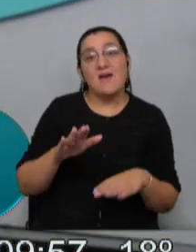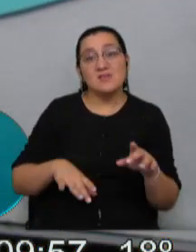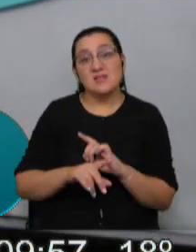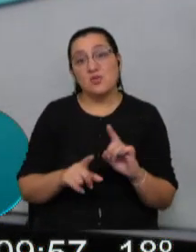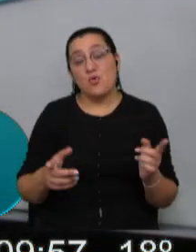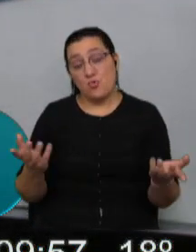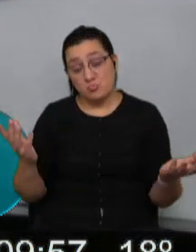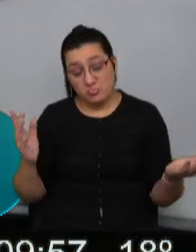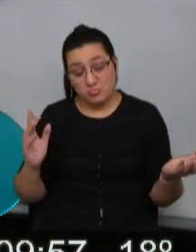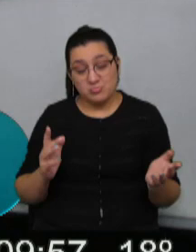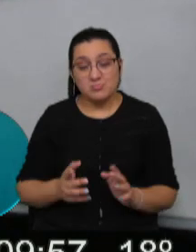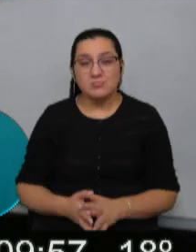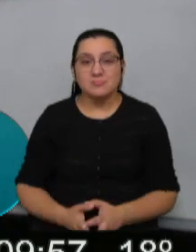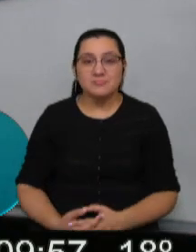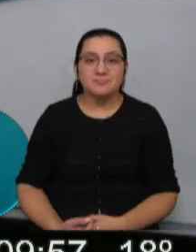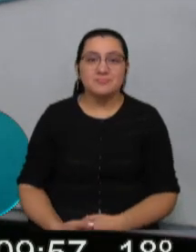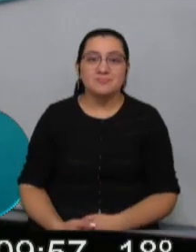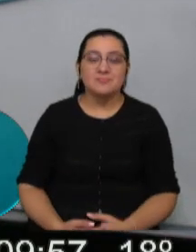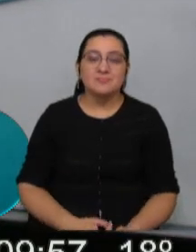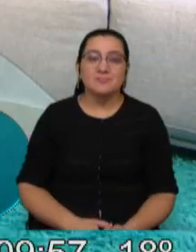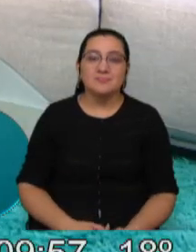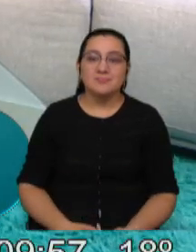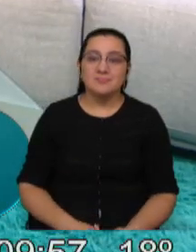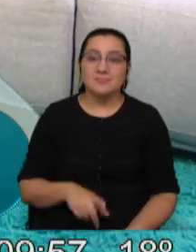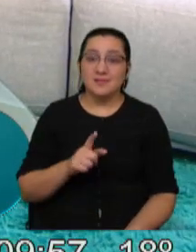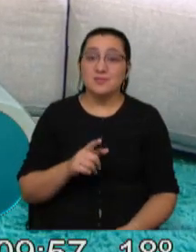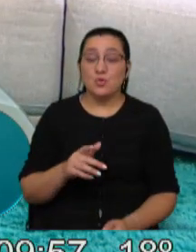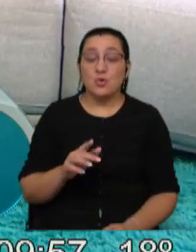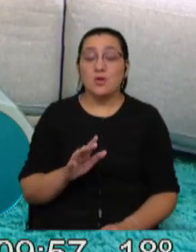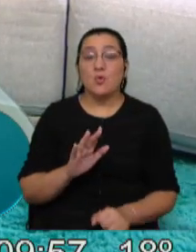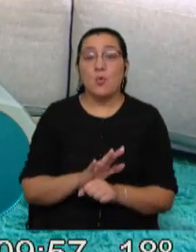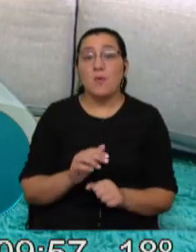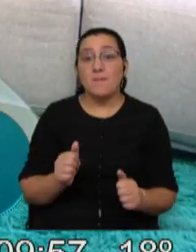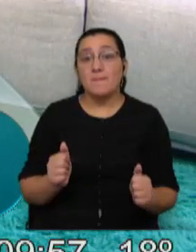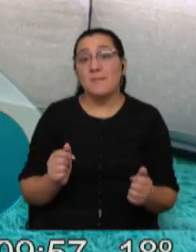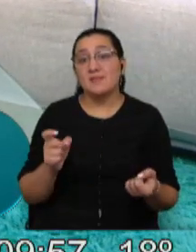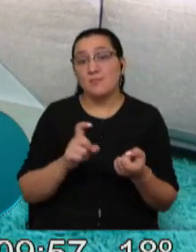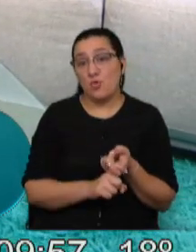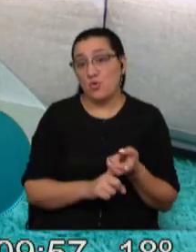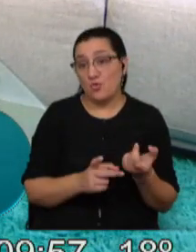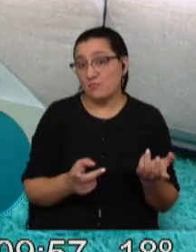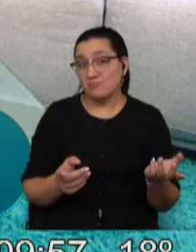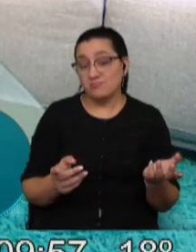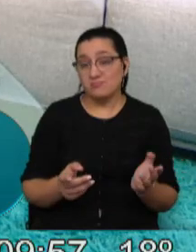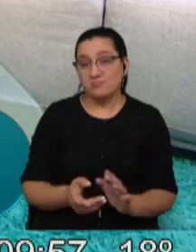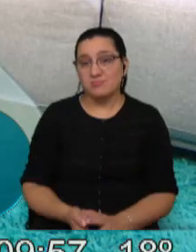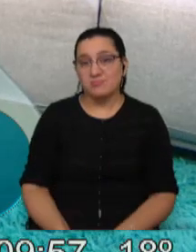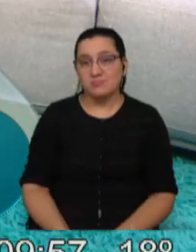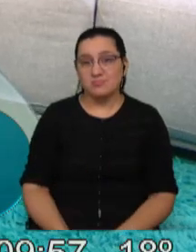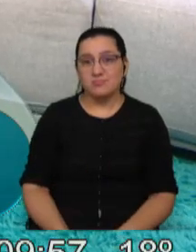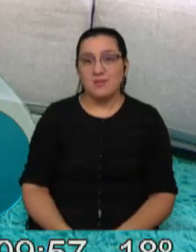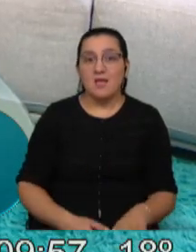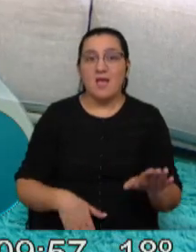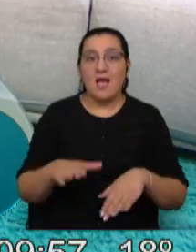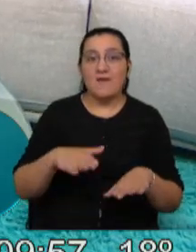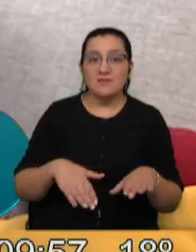cruel. No, qué pero, cruel, qué no, cruel. No es tan cruel, ¿no? Eso es el matrimonio también. Eso ahí es el tenés, matrimonio. Ahí tenés. No, no es tan... No, hay veces